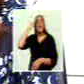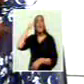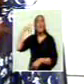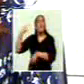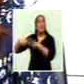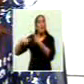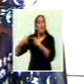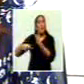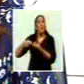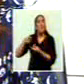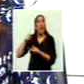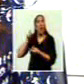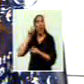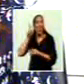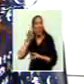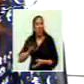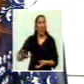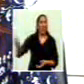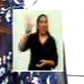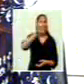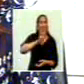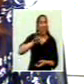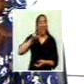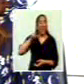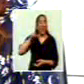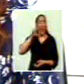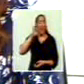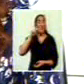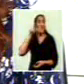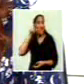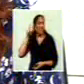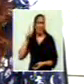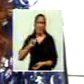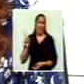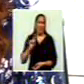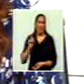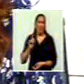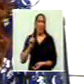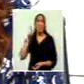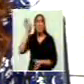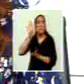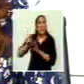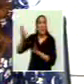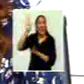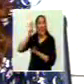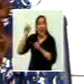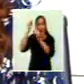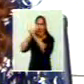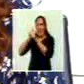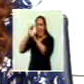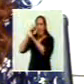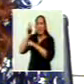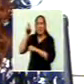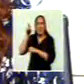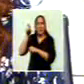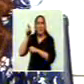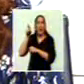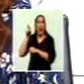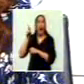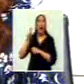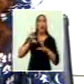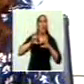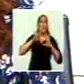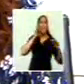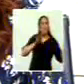de Occidente, sino porque Grecia es un dispositivo estratégico en el sistema de seguridad global,